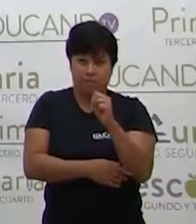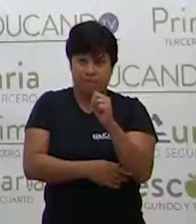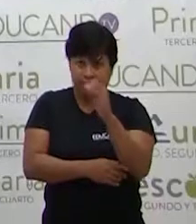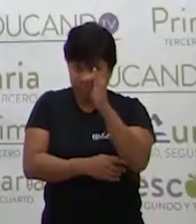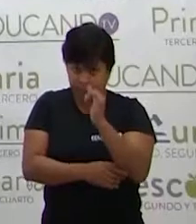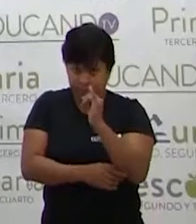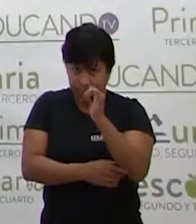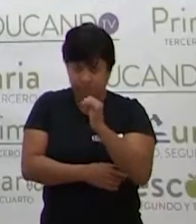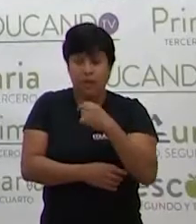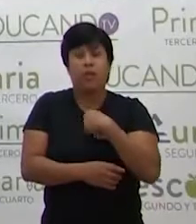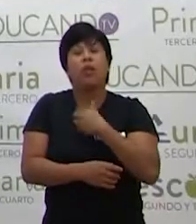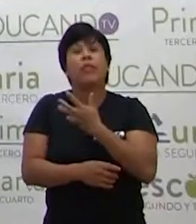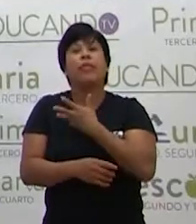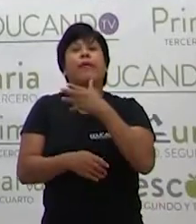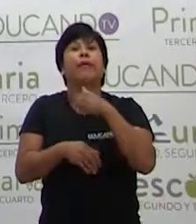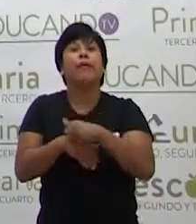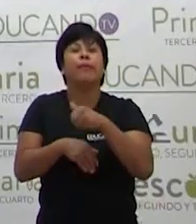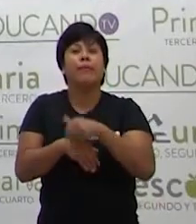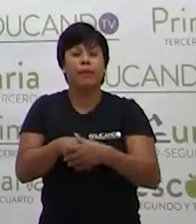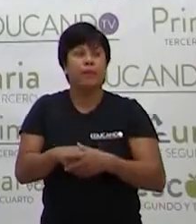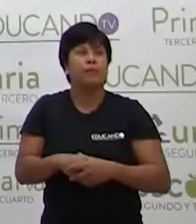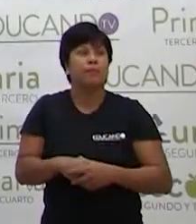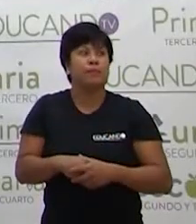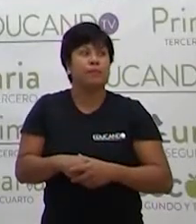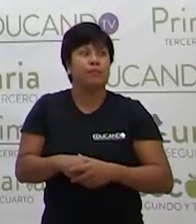6939. ¿Sí? Y tengo el número